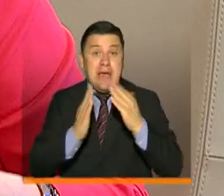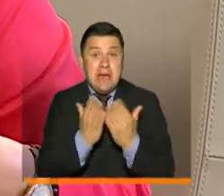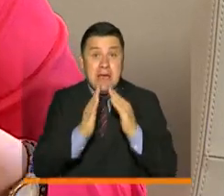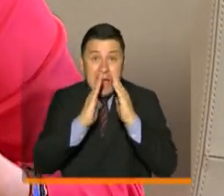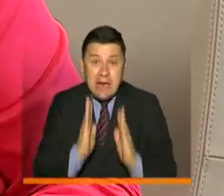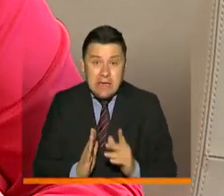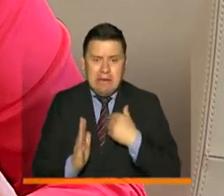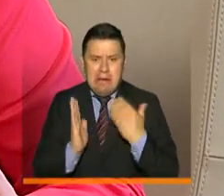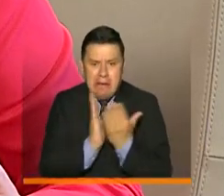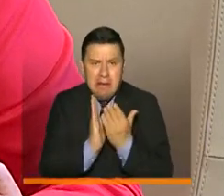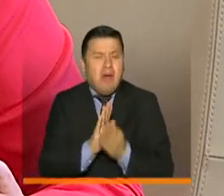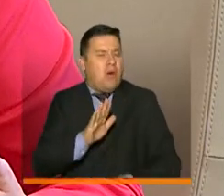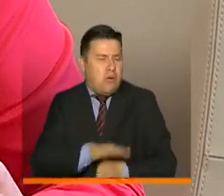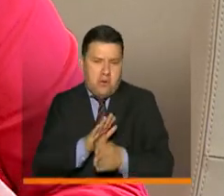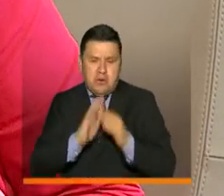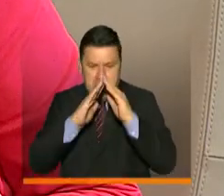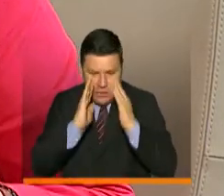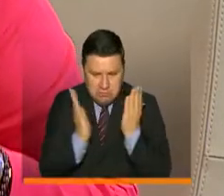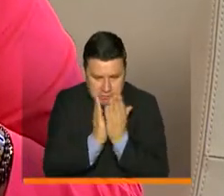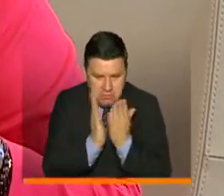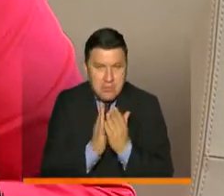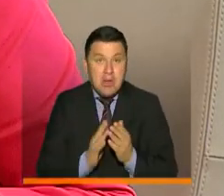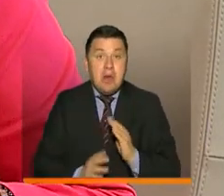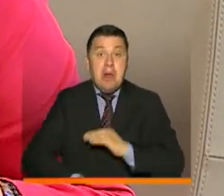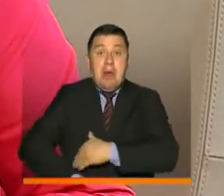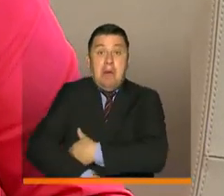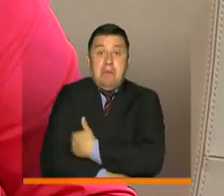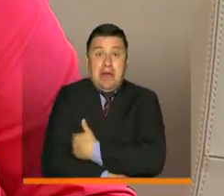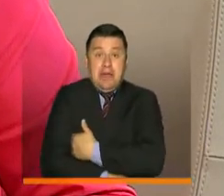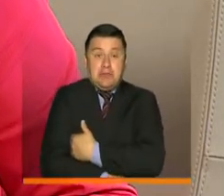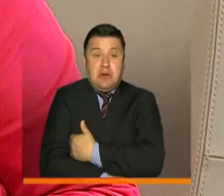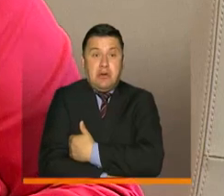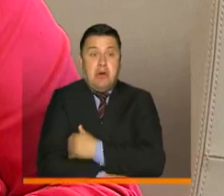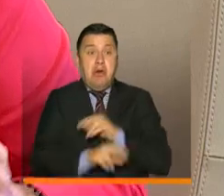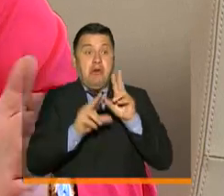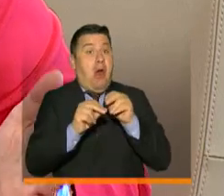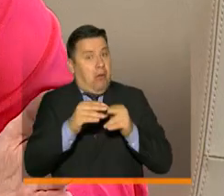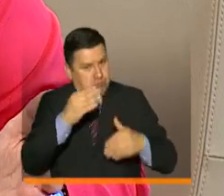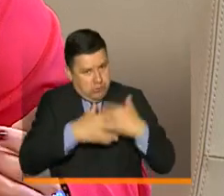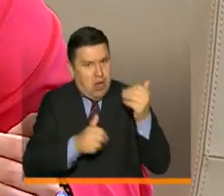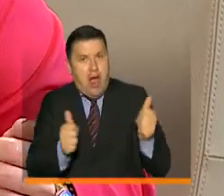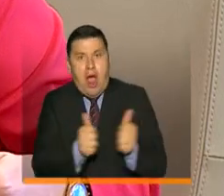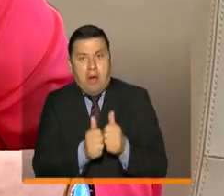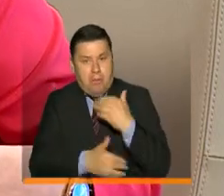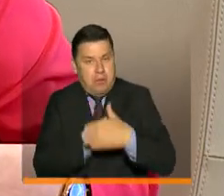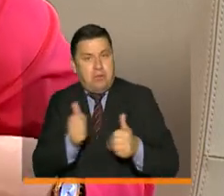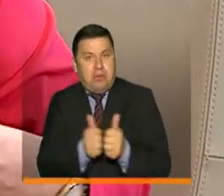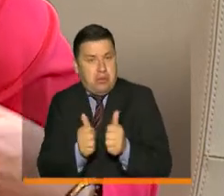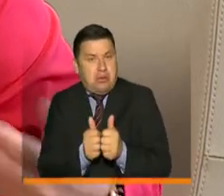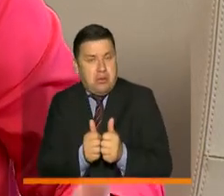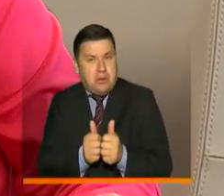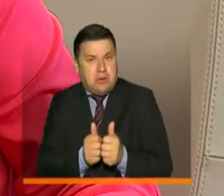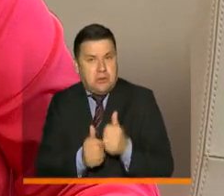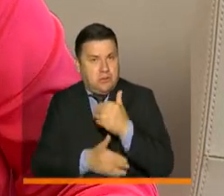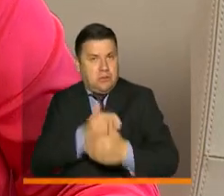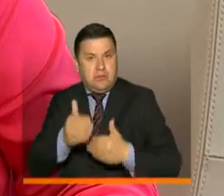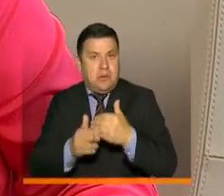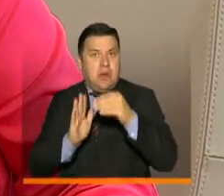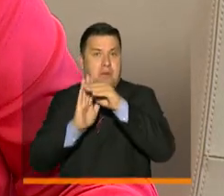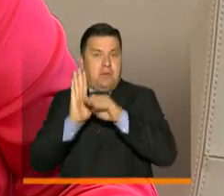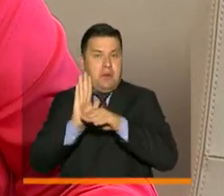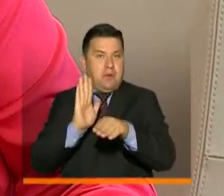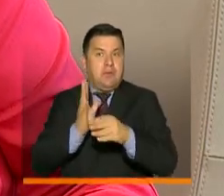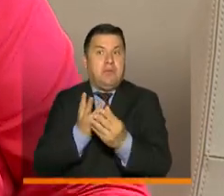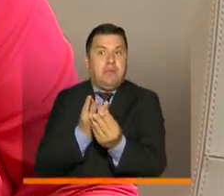en casa, continúen en educación en casa, el ministerio no solo va a tener el foco de acompañar toda la puesta en marcha de los